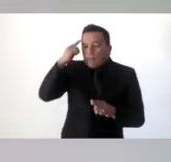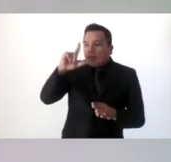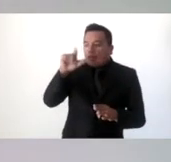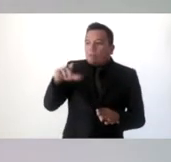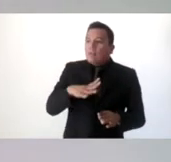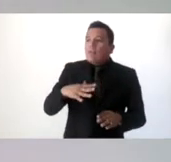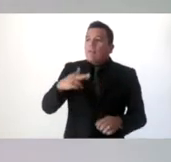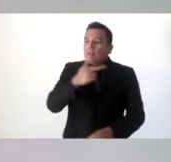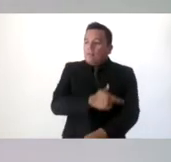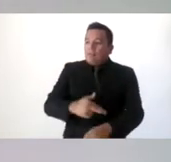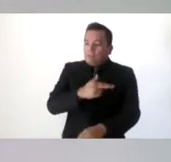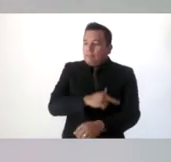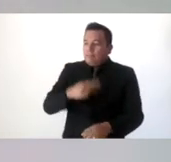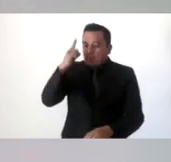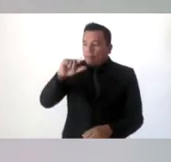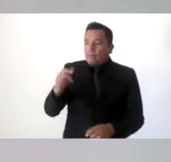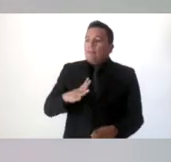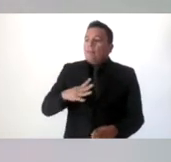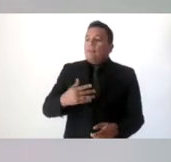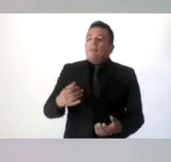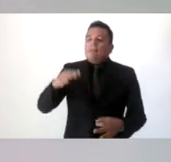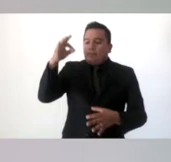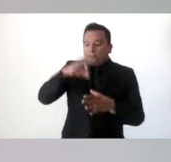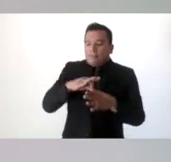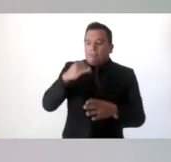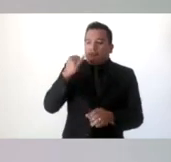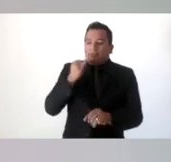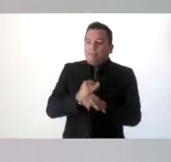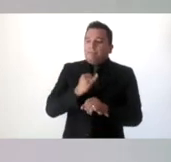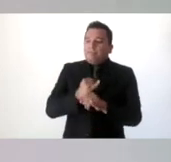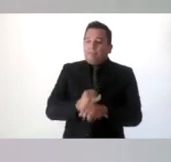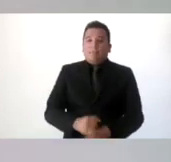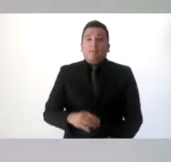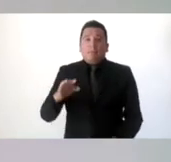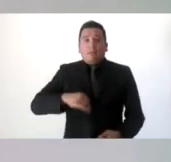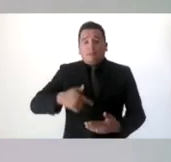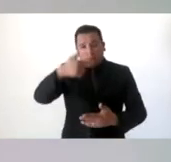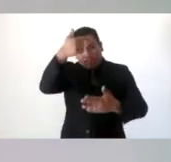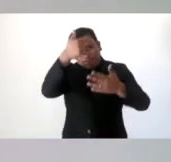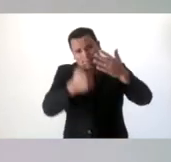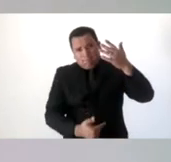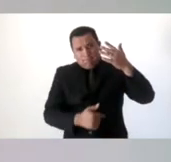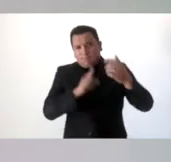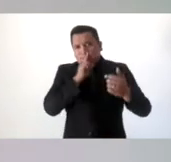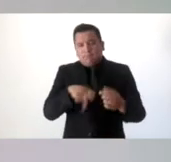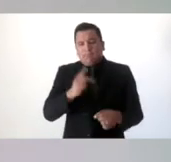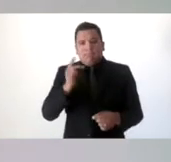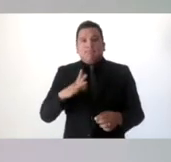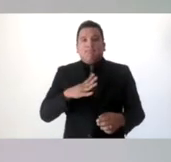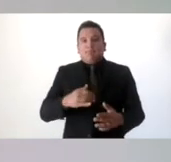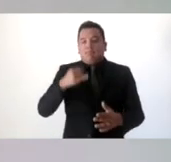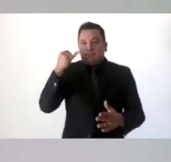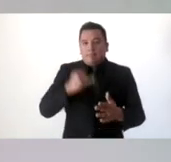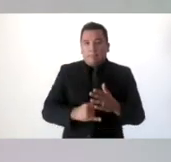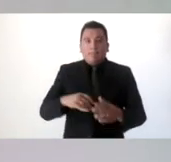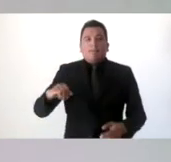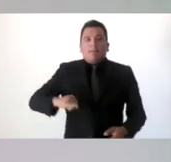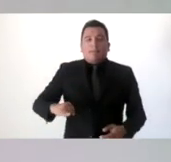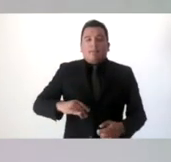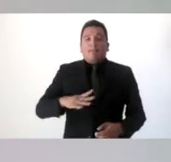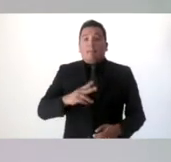votación electrónica, y aunque no son muy extensos, pues sí tienen un contenido con por lo menos palabras que no son muy comunes en